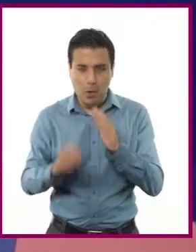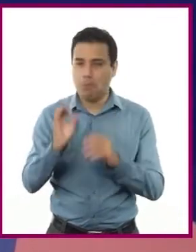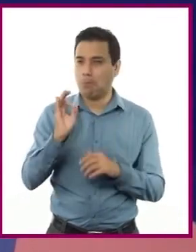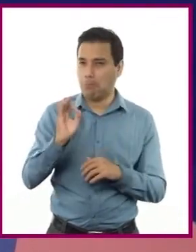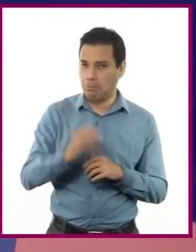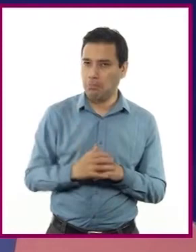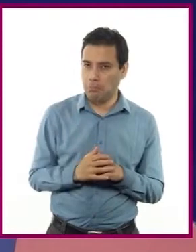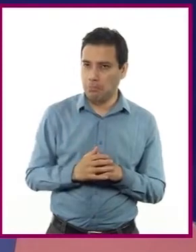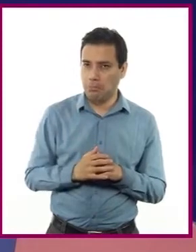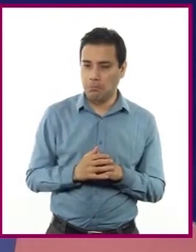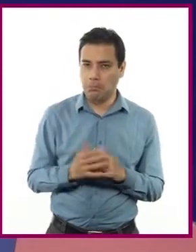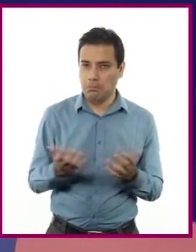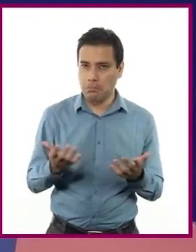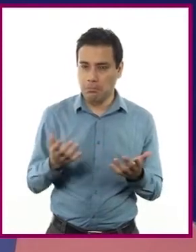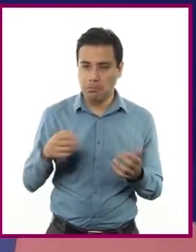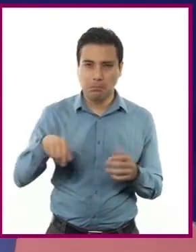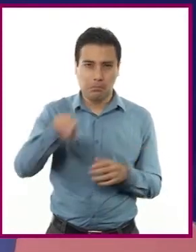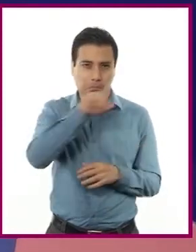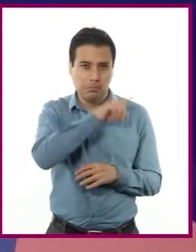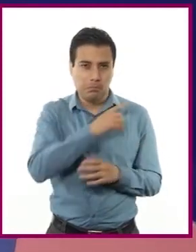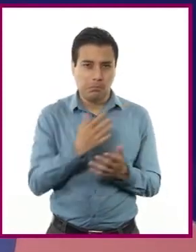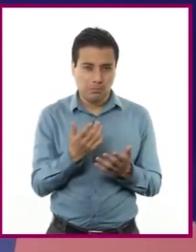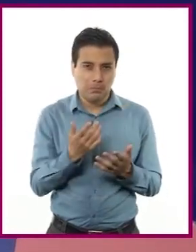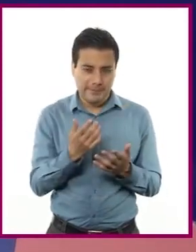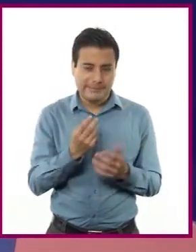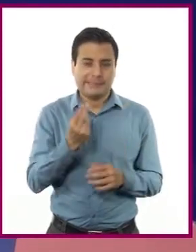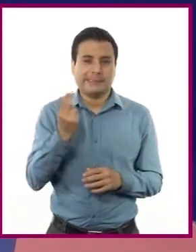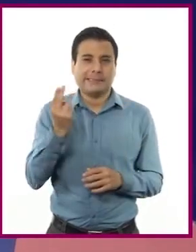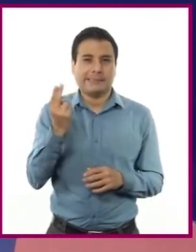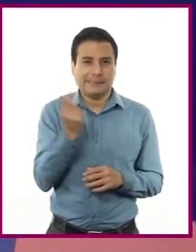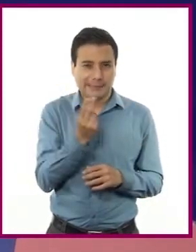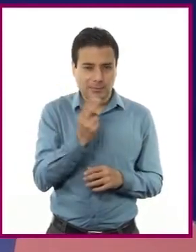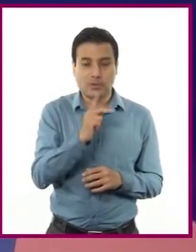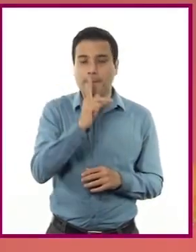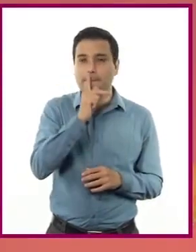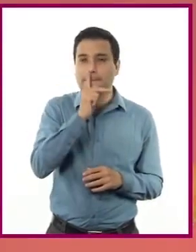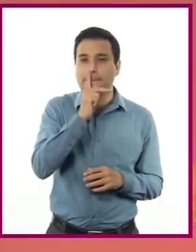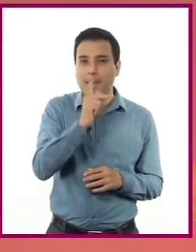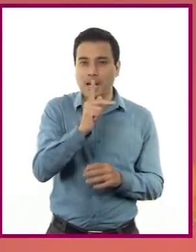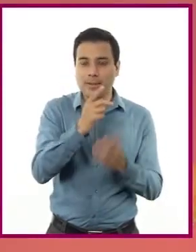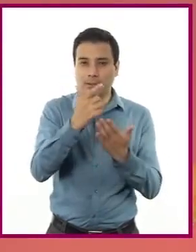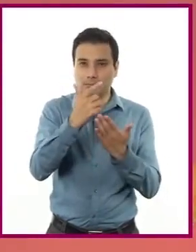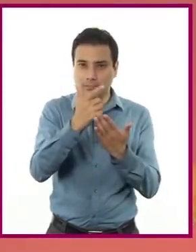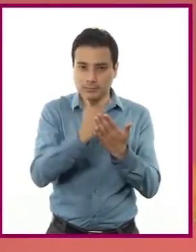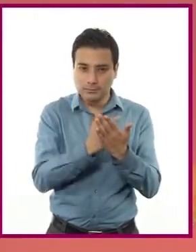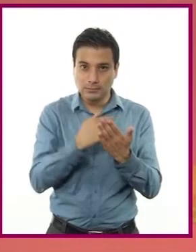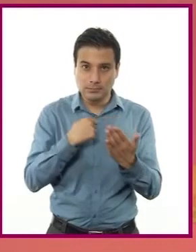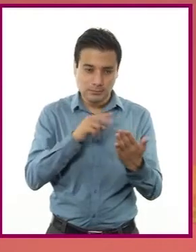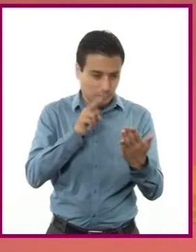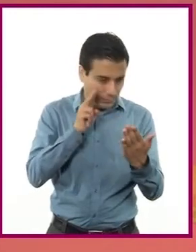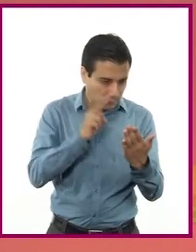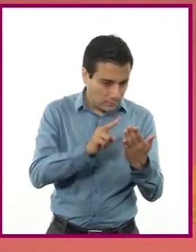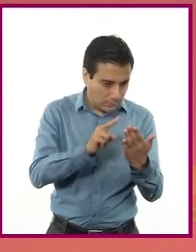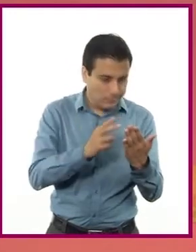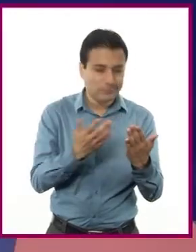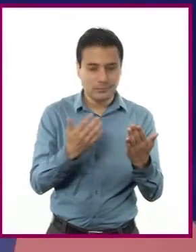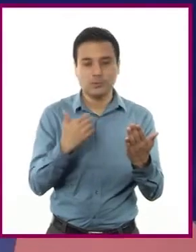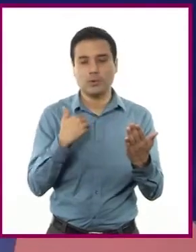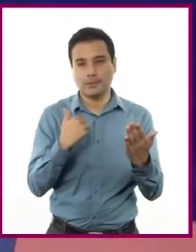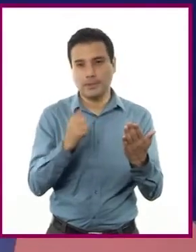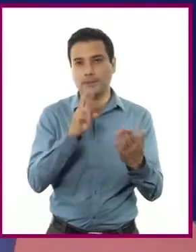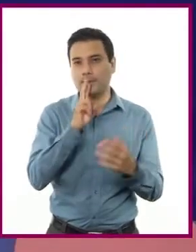nosotros, como lectores no especializados, necesitamos recurrir a los glosarios para comprender de mejor manera el